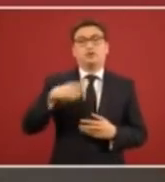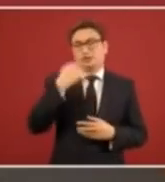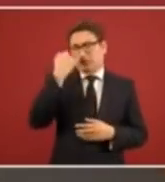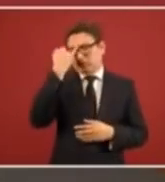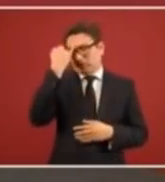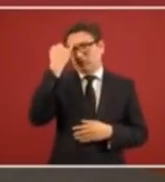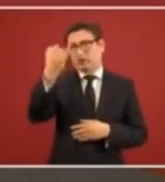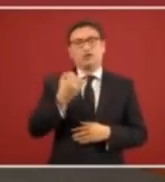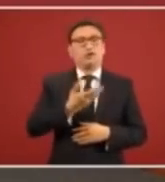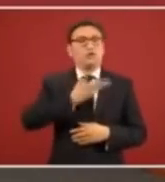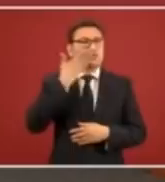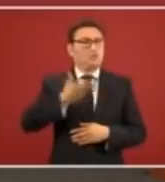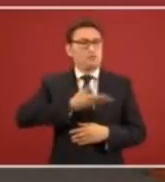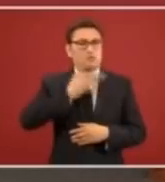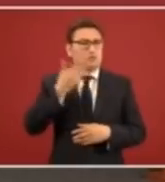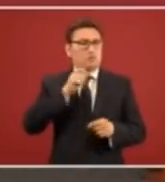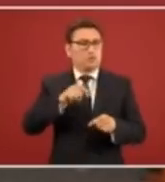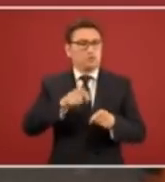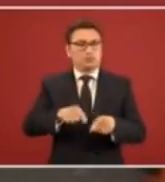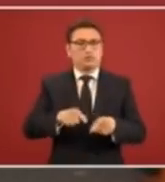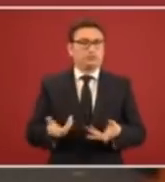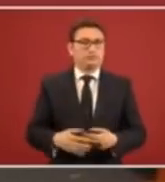pensamiento conservador.